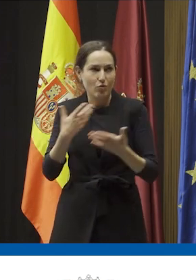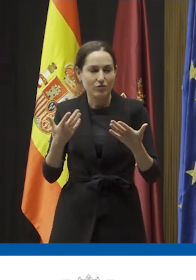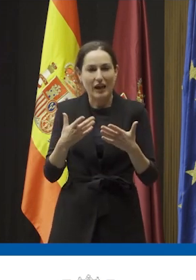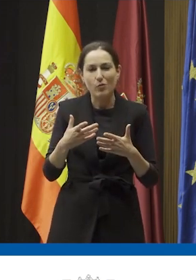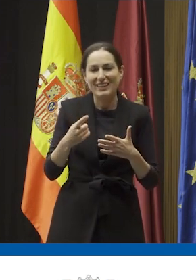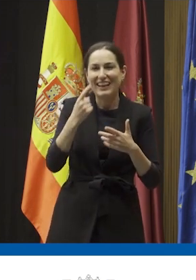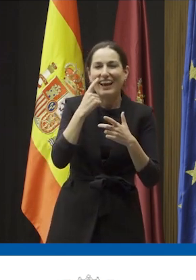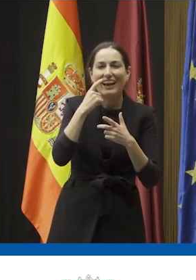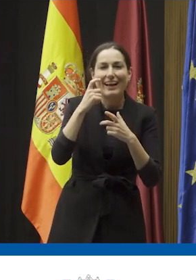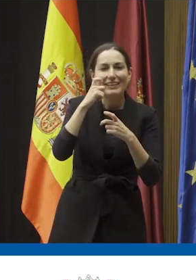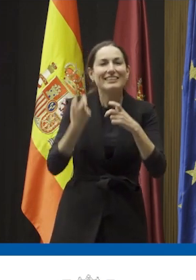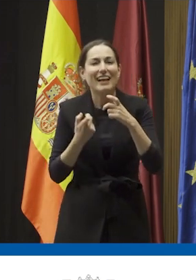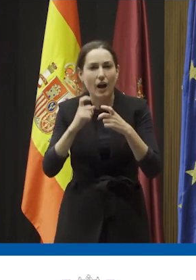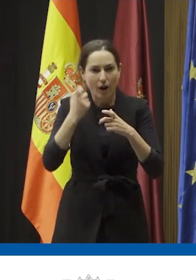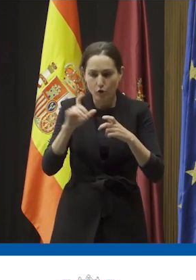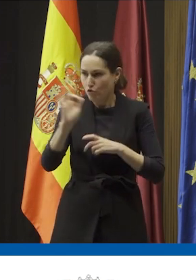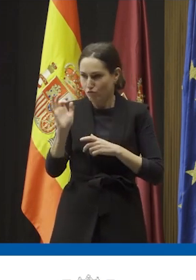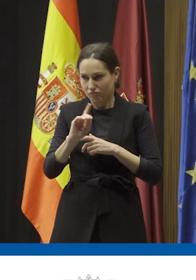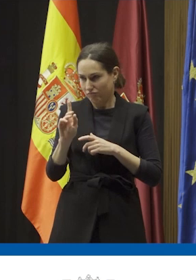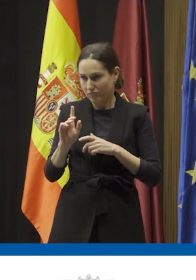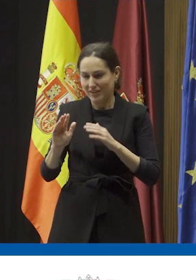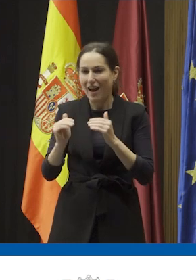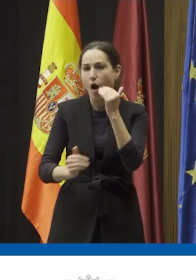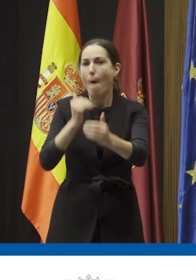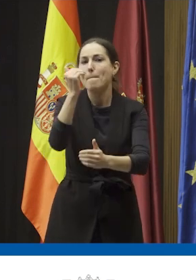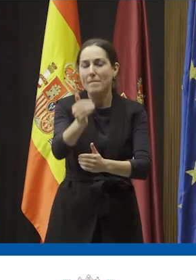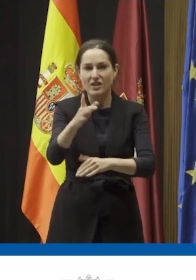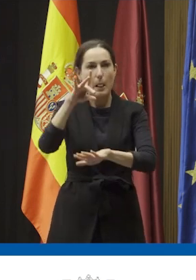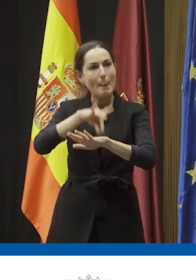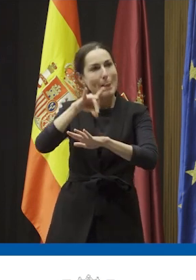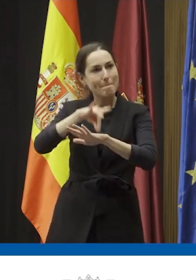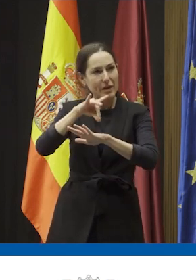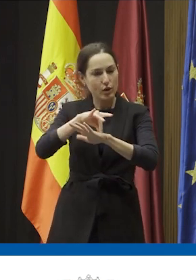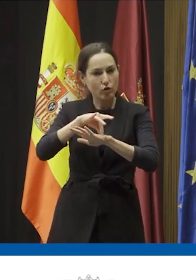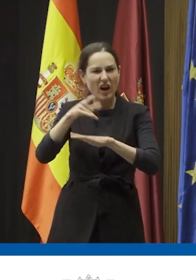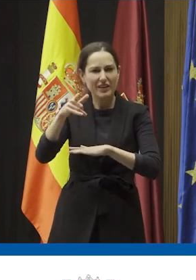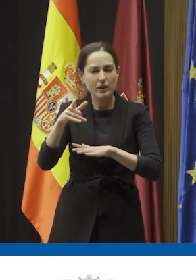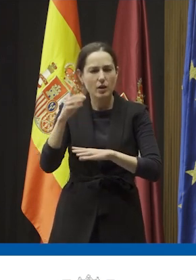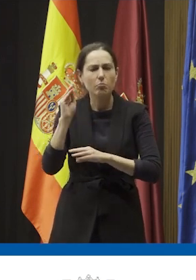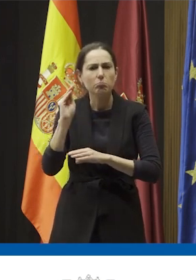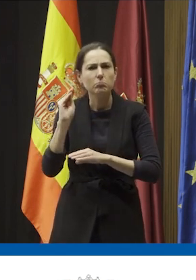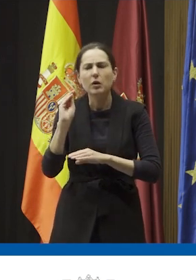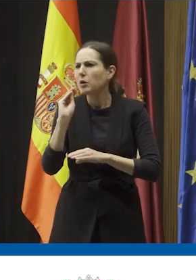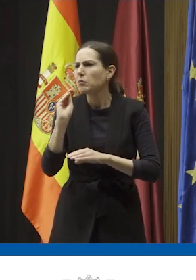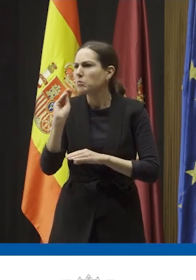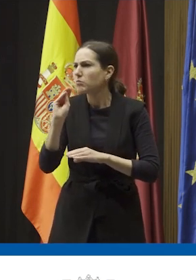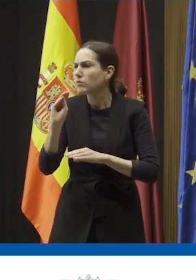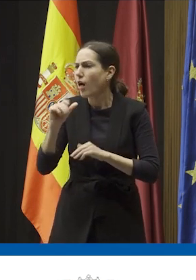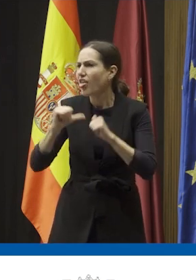¿no? Es un médico, como dicen, ya en la época se dice, que es un cirujano, un médico, pero que